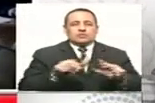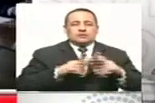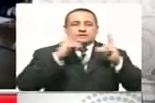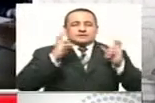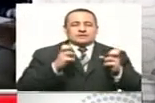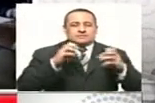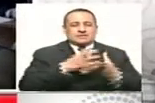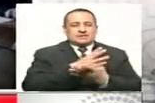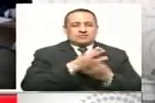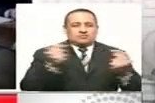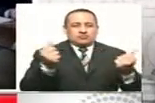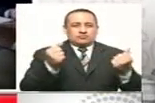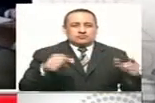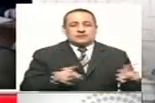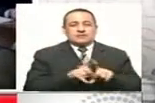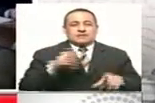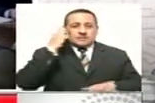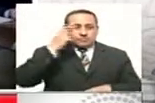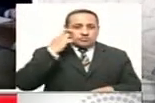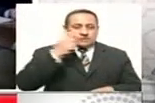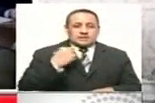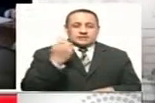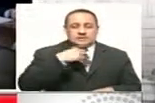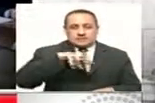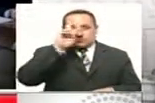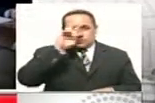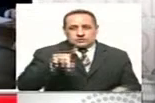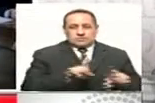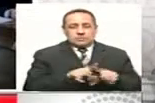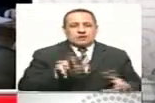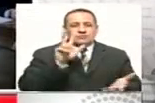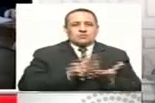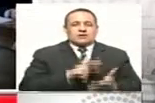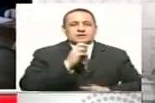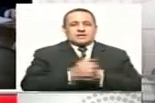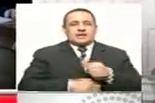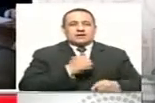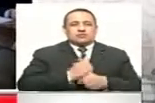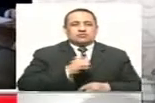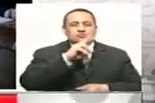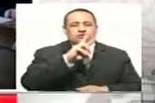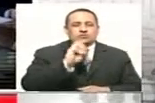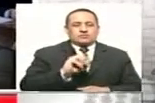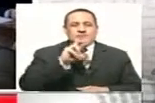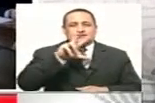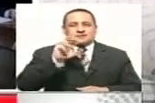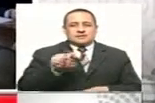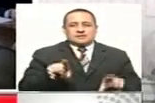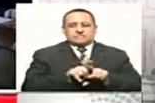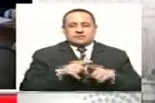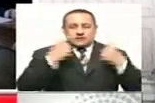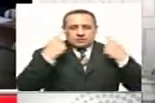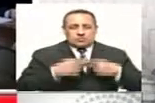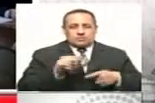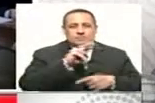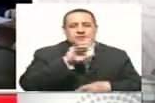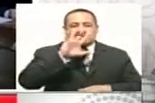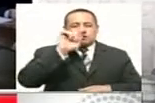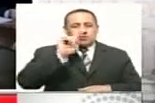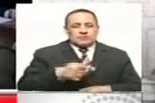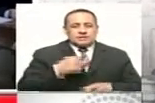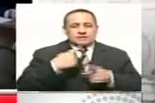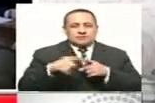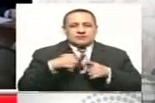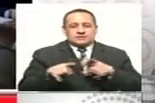la erradicación, la Política Nacional contra las Drogas aprobada al 2030 fija una meta de 25 mil hectáreas